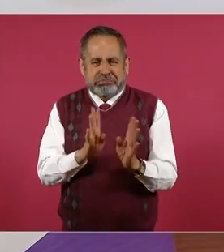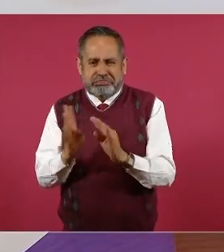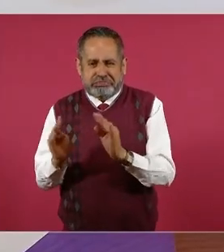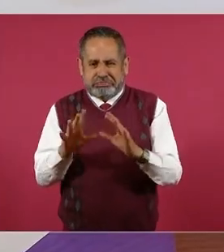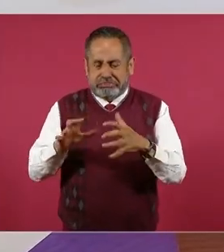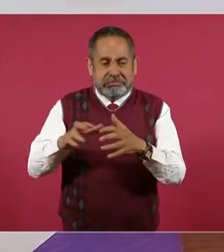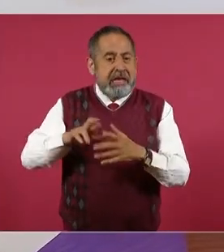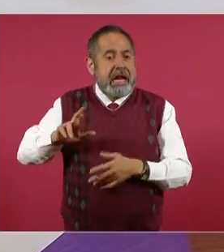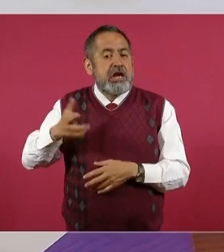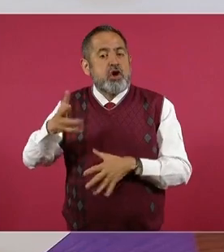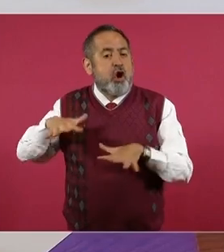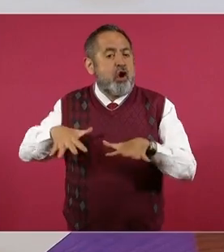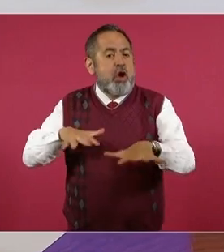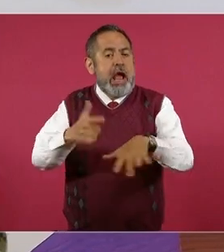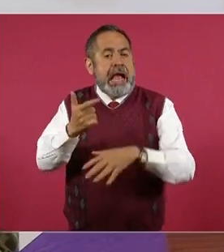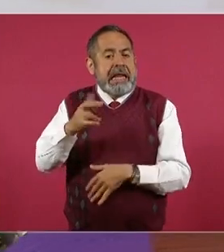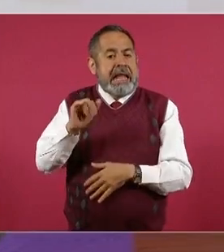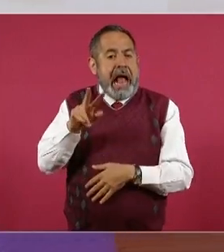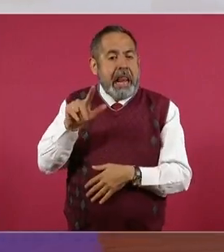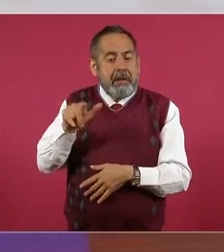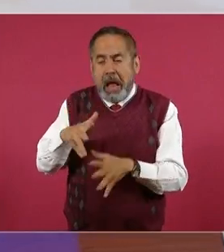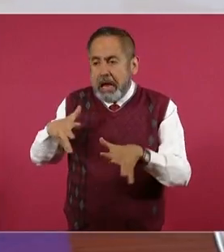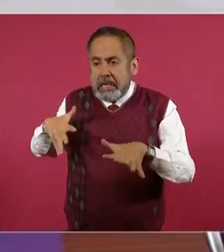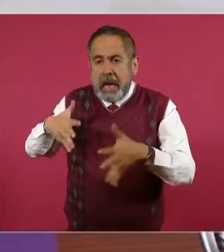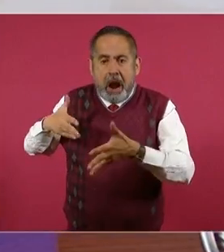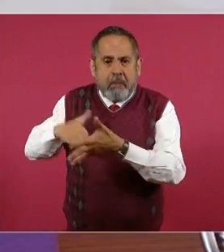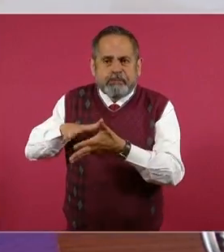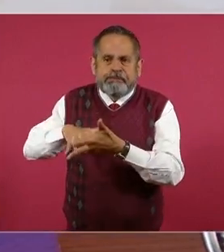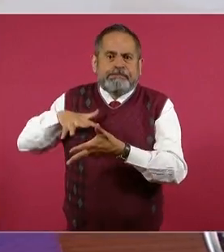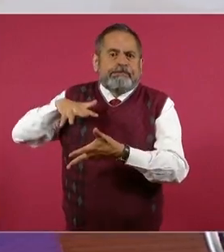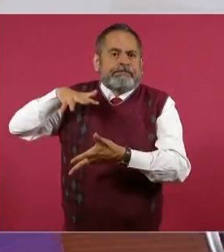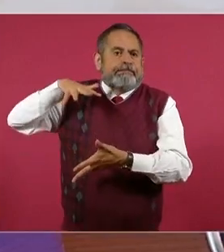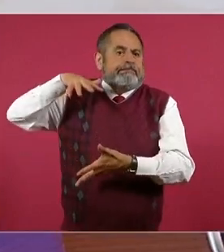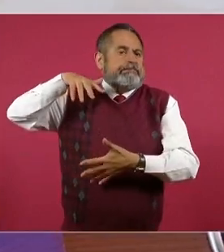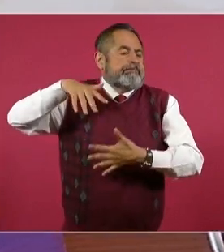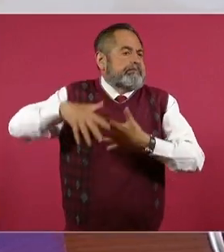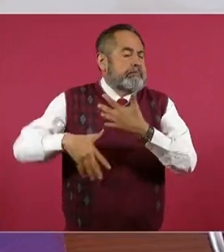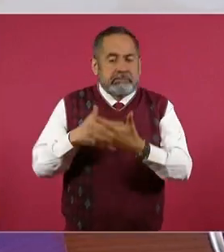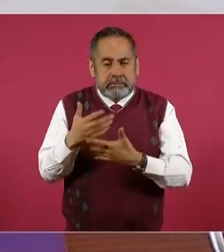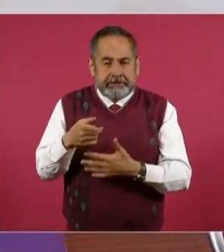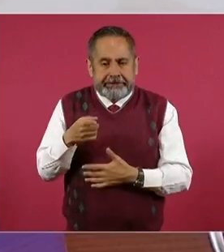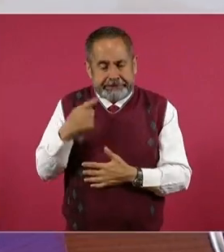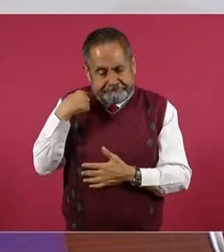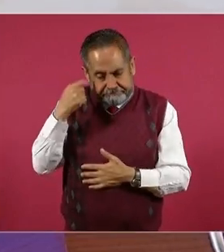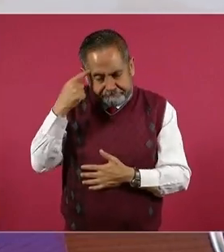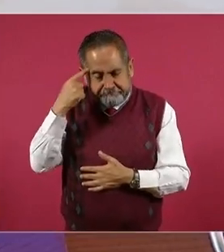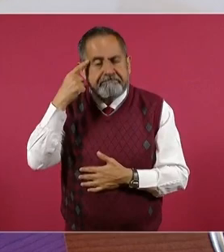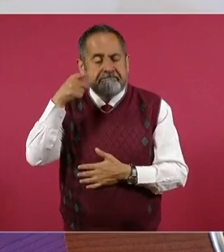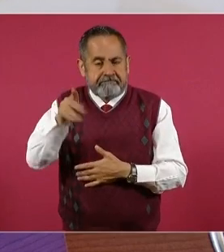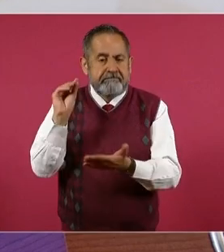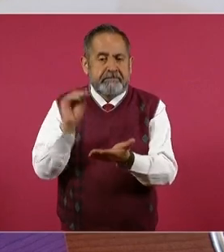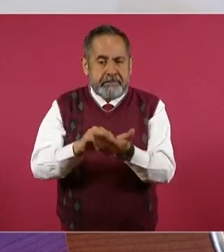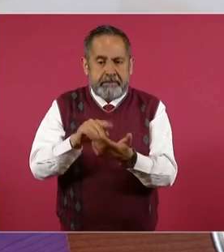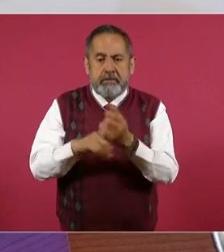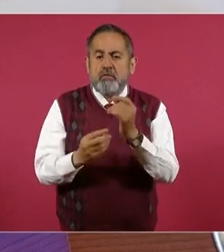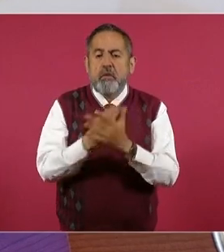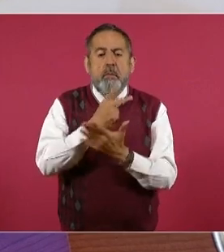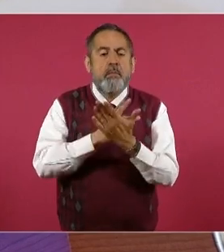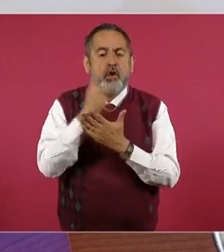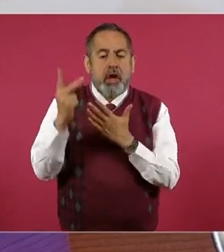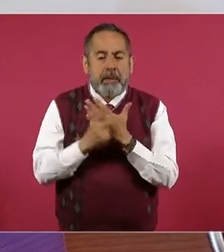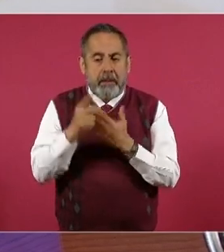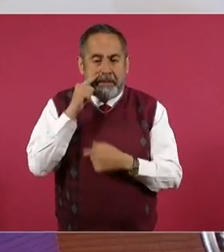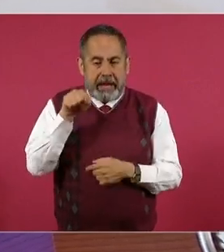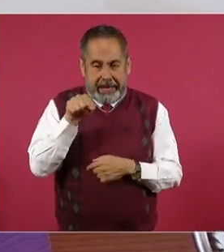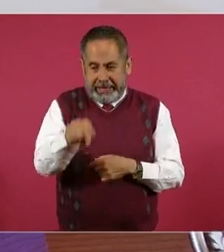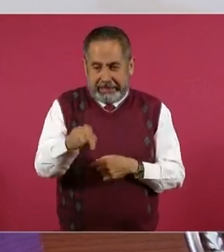Grijalva, uno de los más caudalosos en el estado de Tabasco o a nivel nacional, se implementó un programa para la modernización